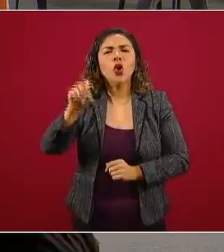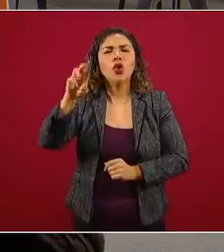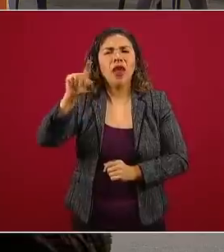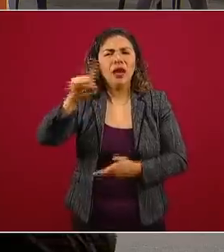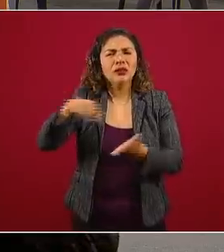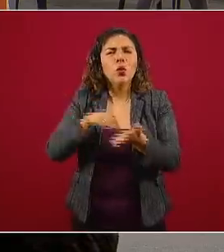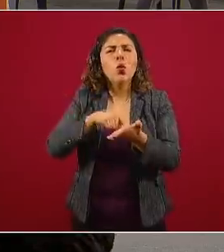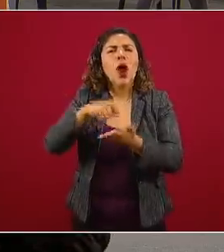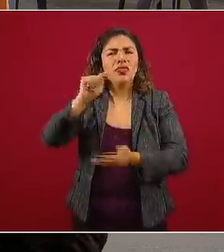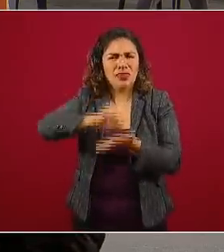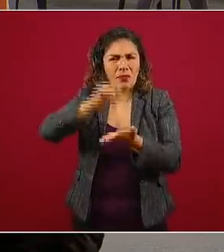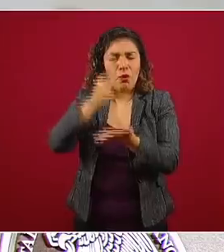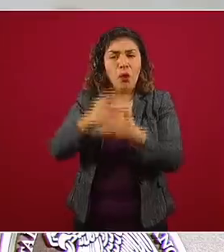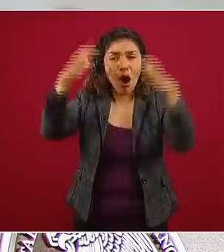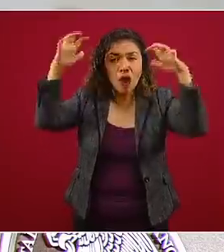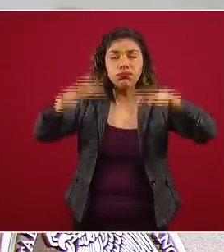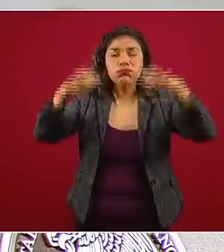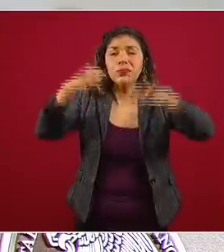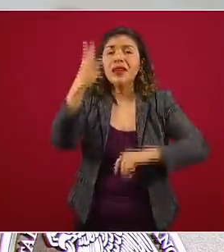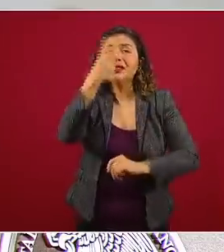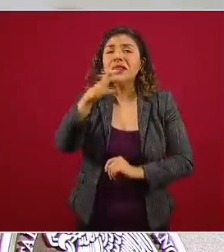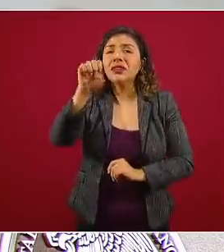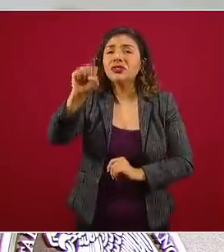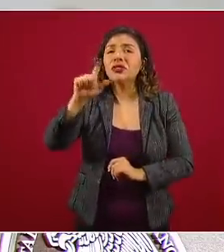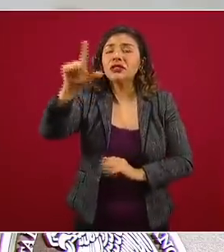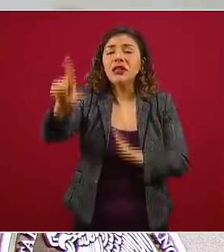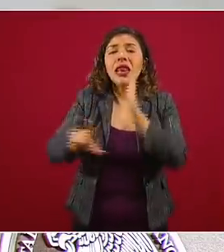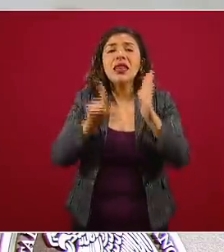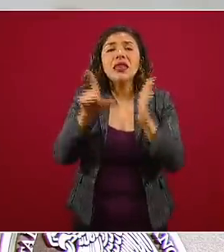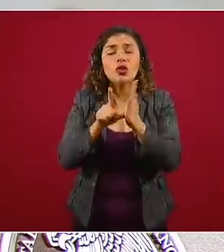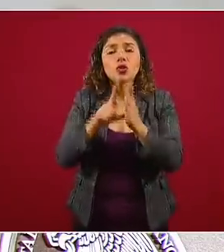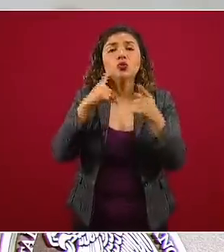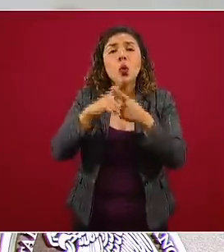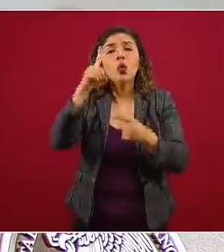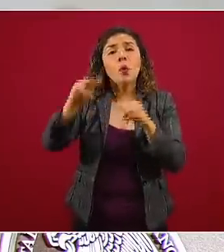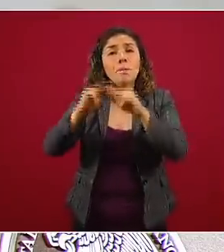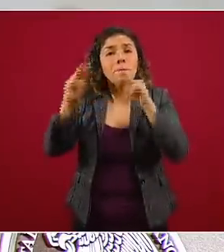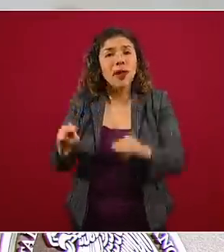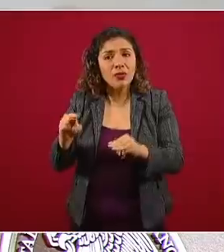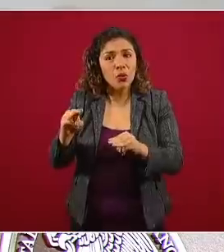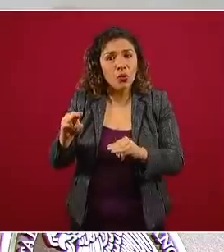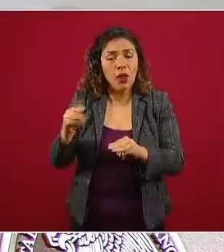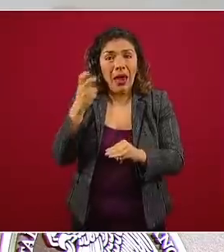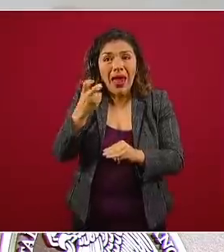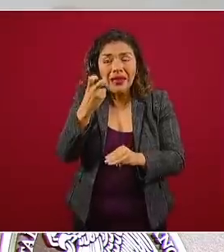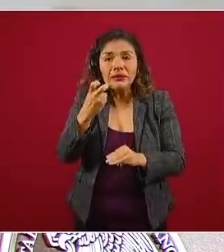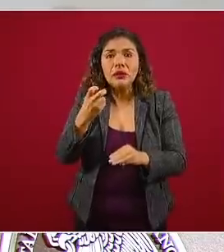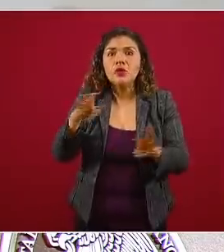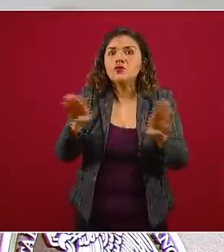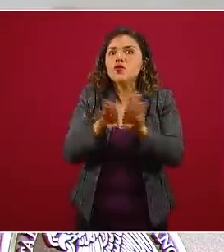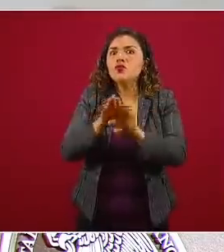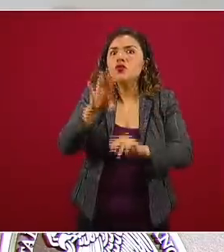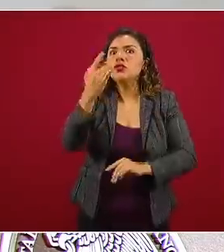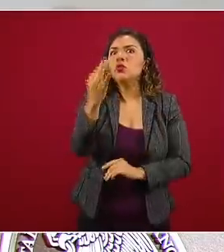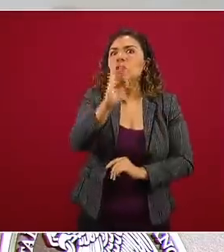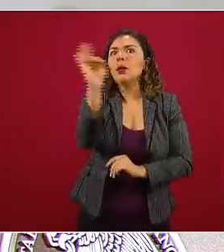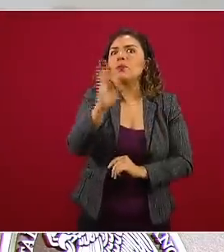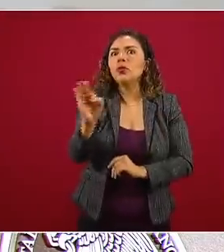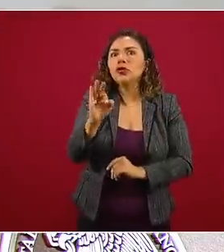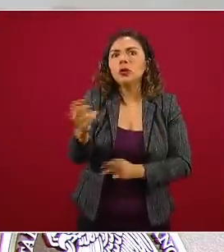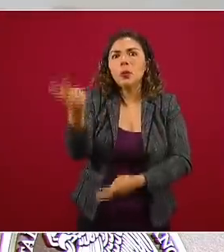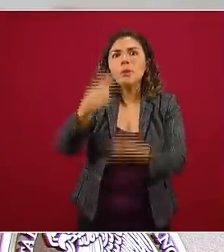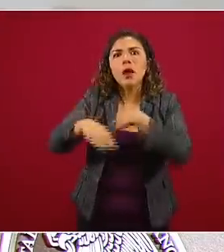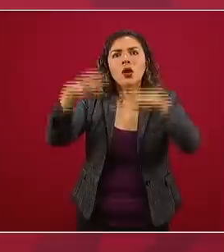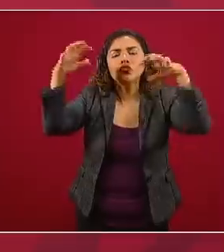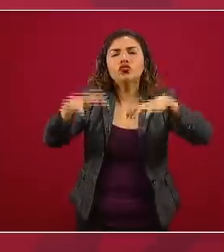llovieron 367 litros por metro cuadrado esto es casi el 50 por ciento de la lluvia que se